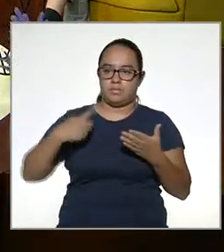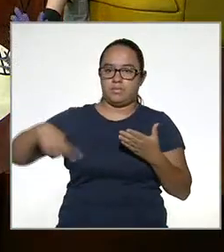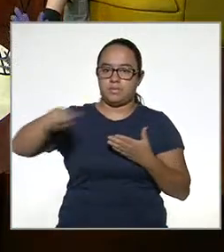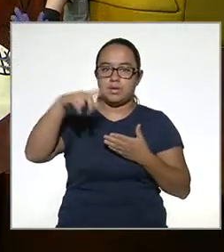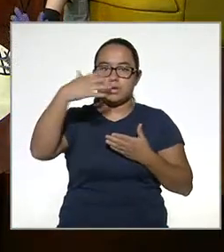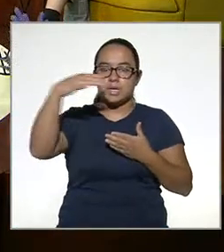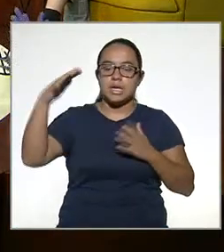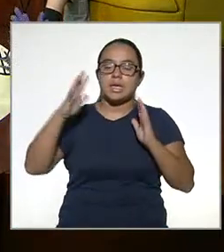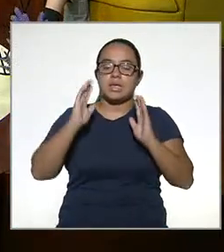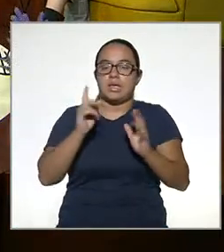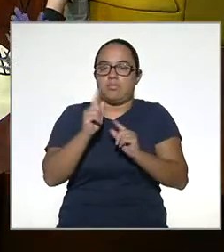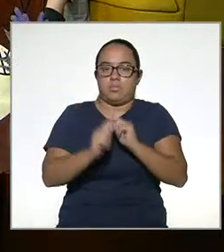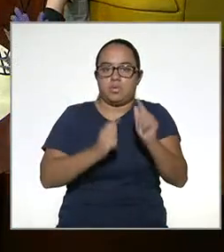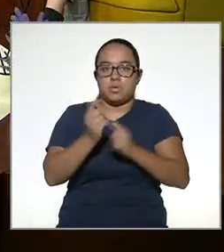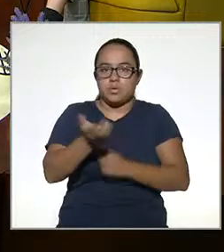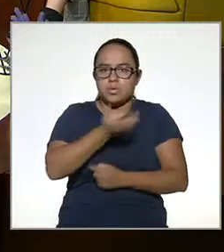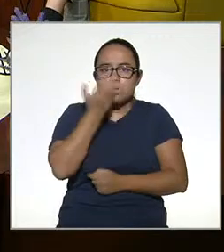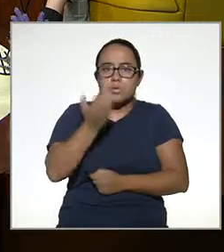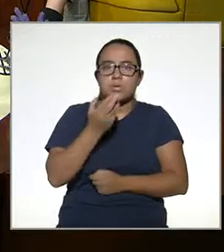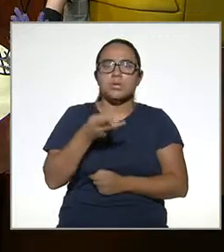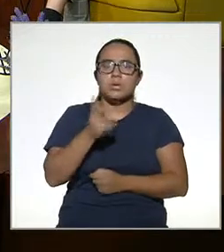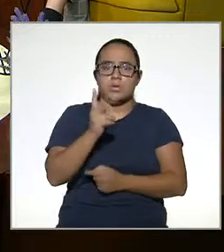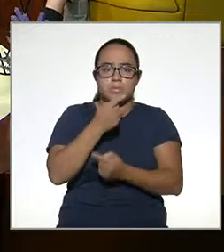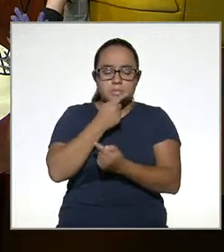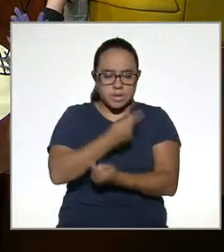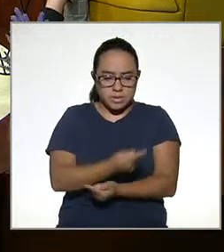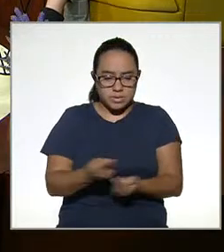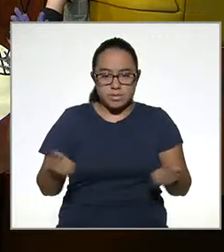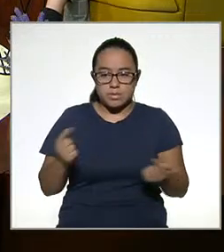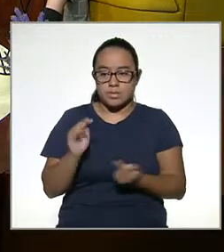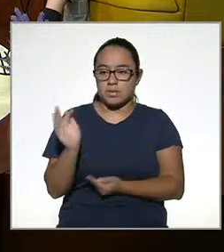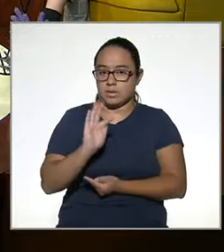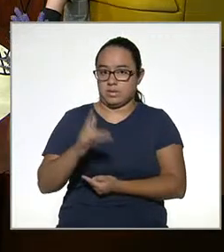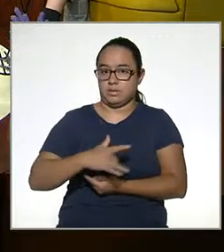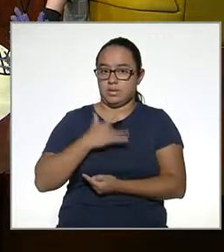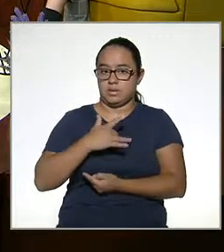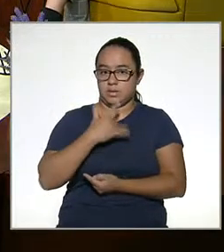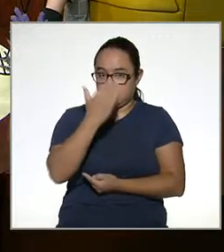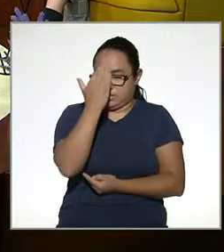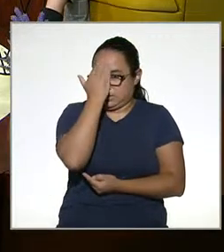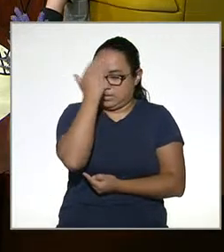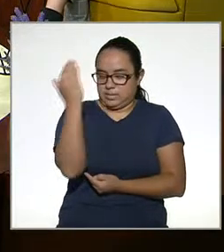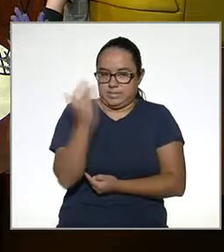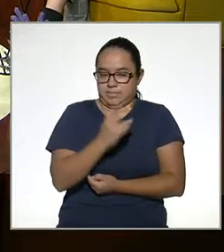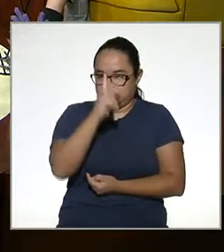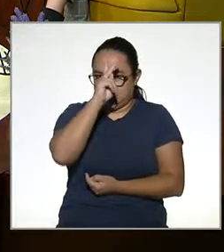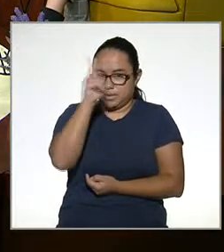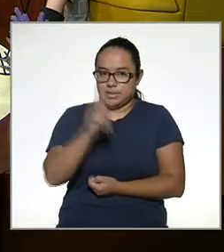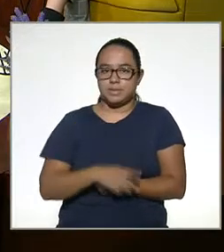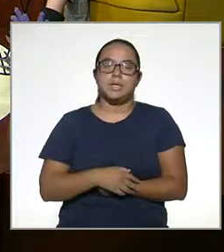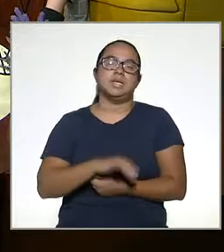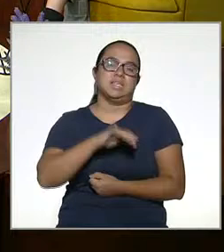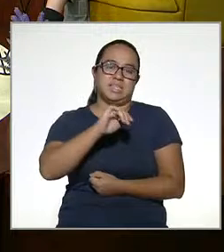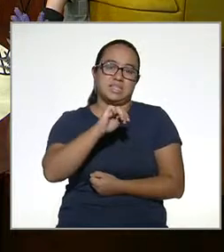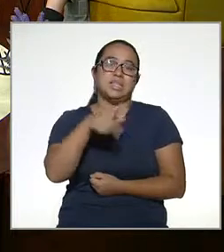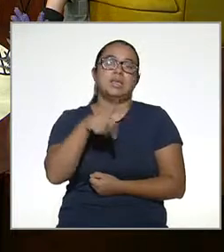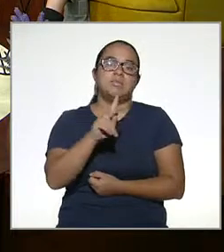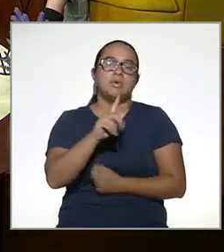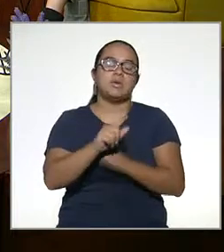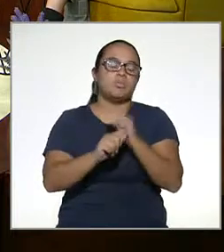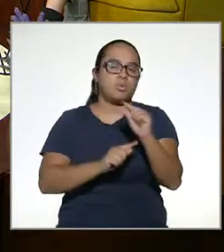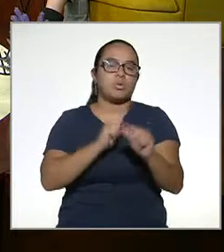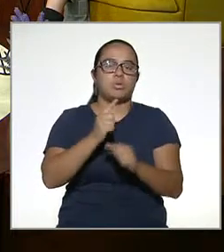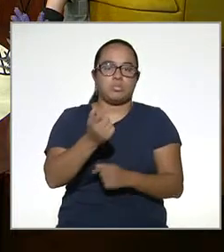medio acostumbrados a eso, pero para los niños debe de ser realmente terrible, ¿no? Sí, pero también se están adaptando.